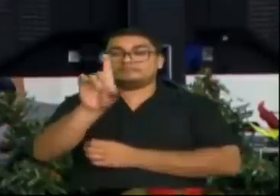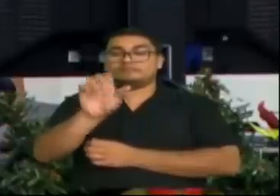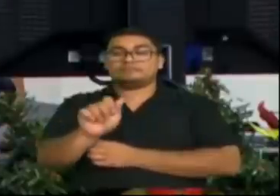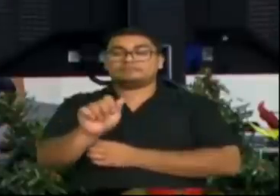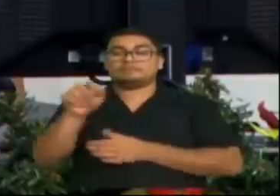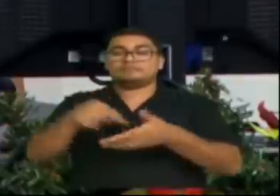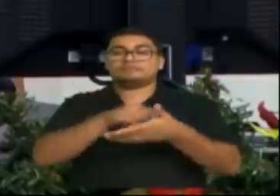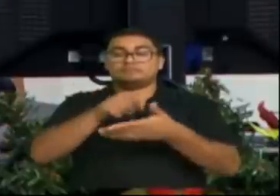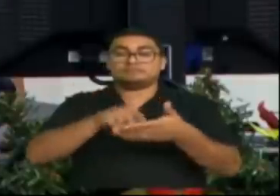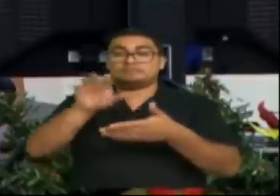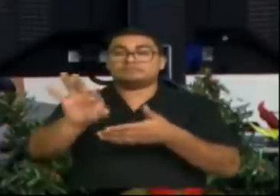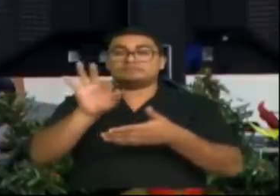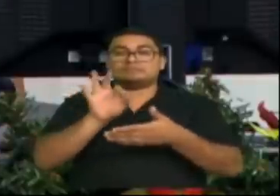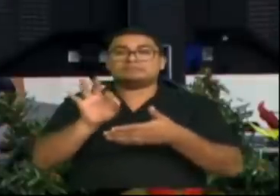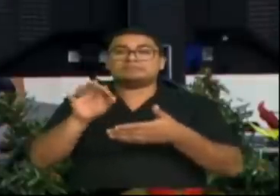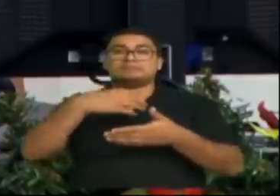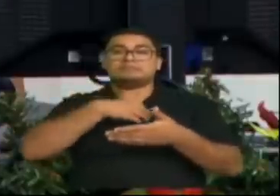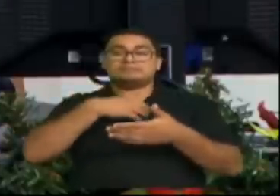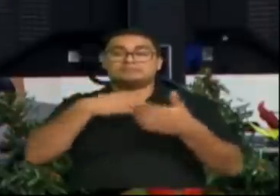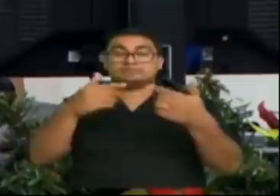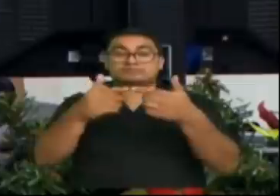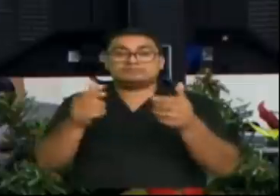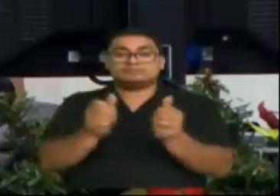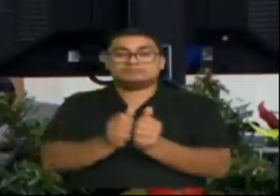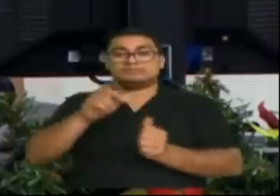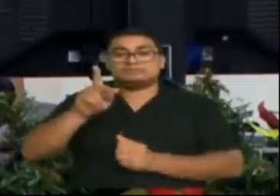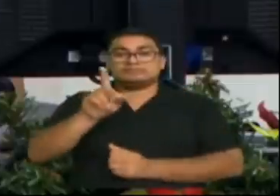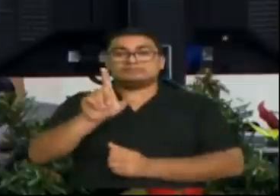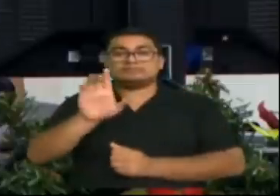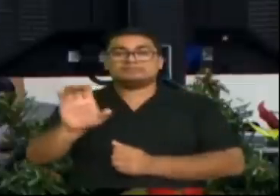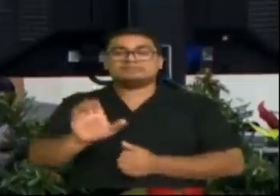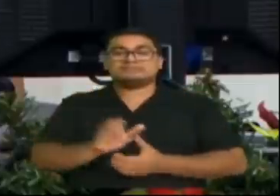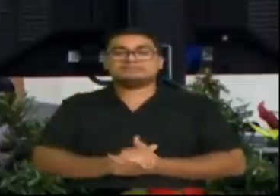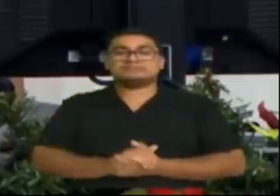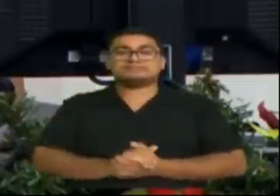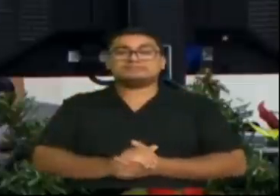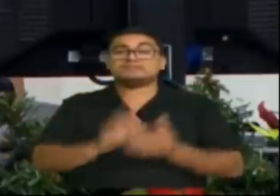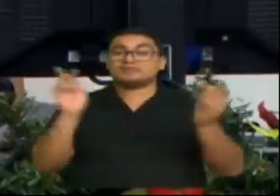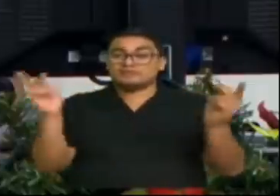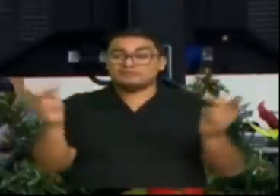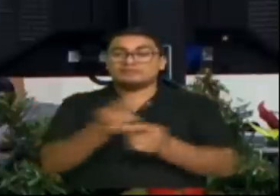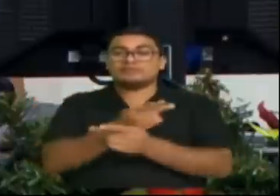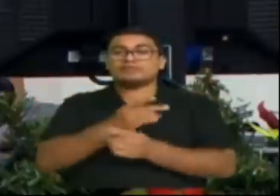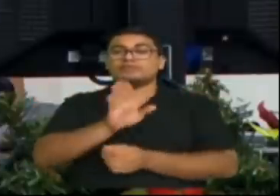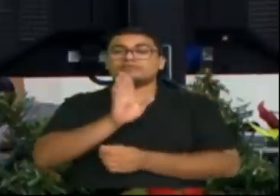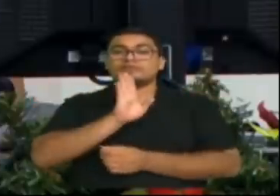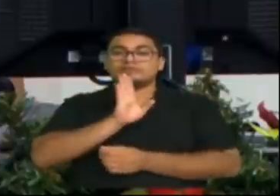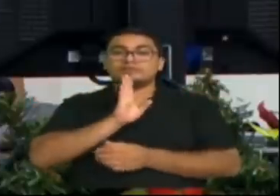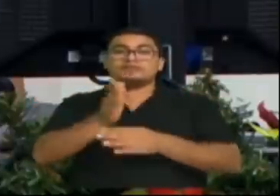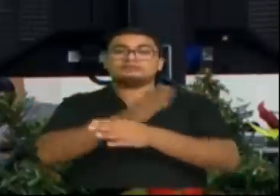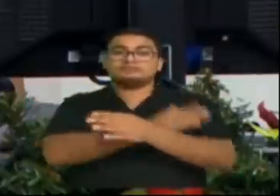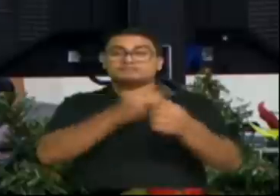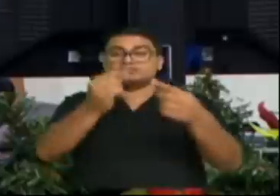opción electoral de nuestro Partido Liberal Constitucionalista y por la gravedad de los hechos expuestos, con fundamento